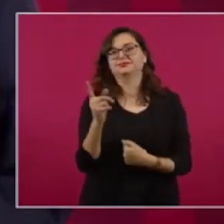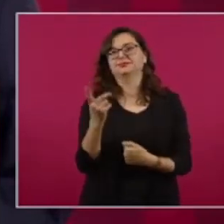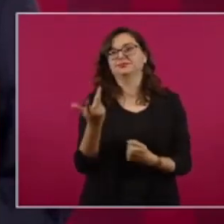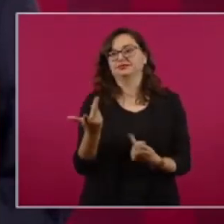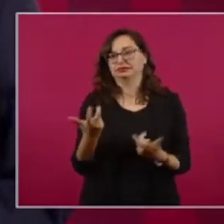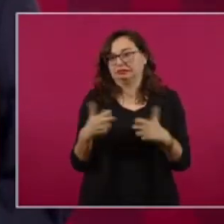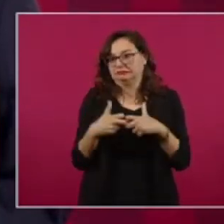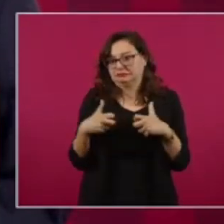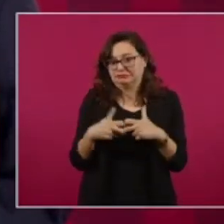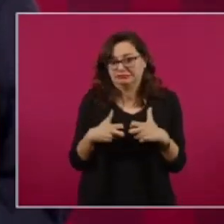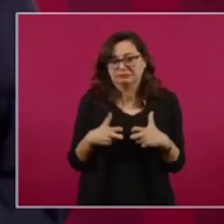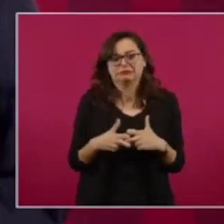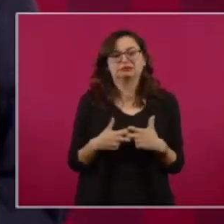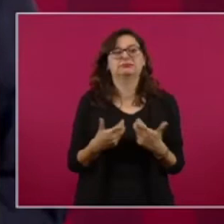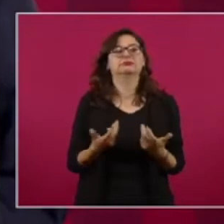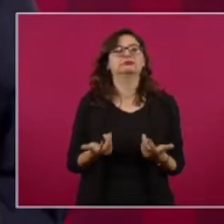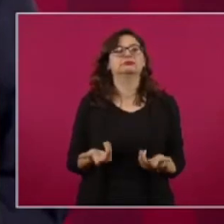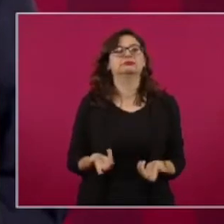nerviosismo,